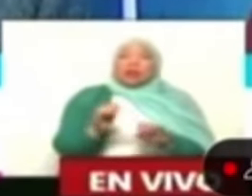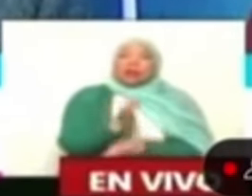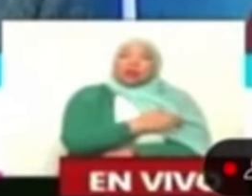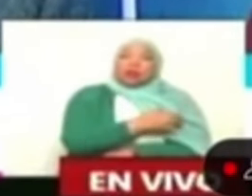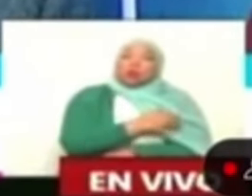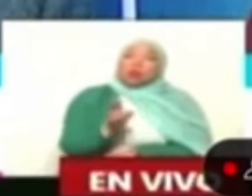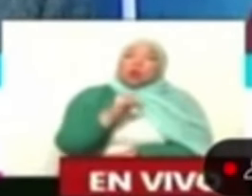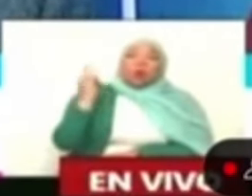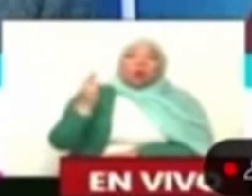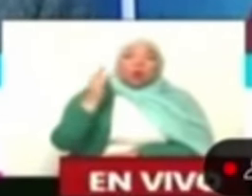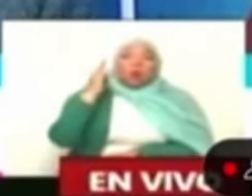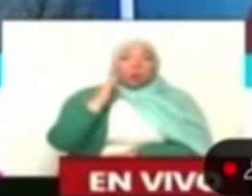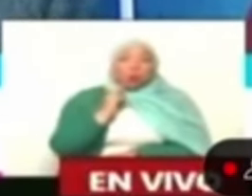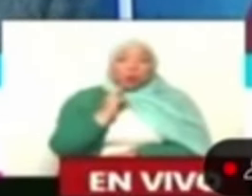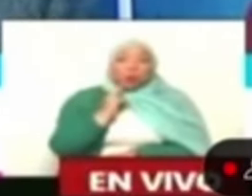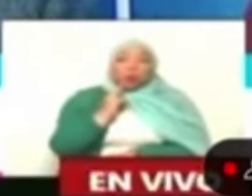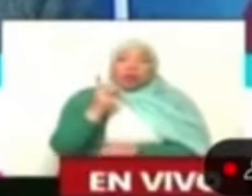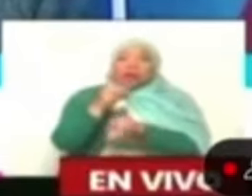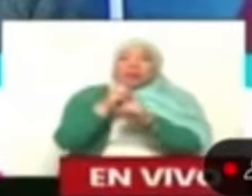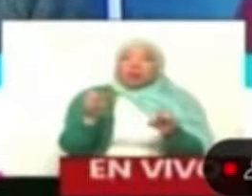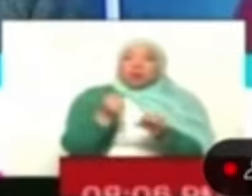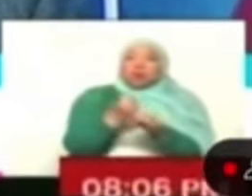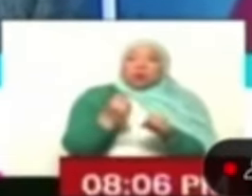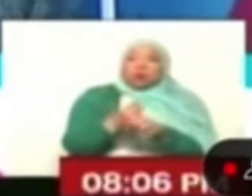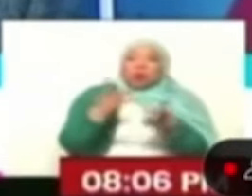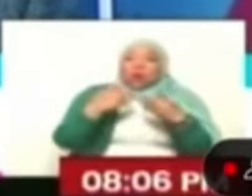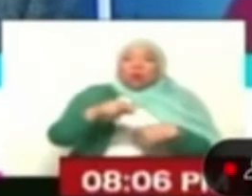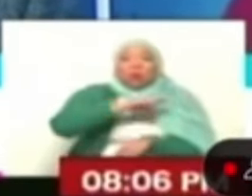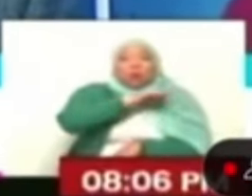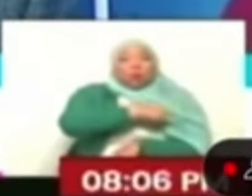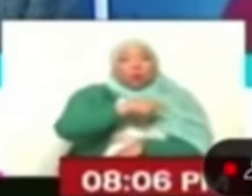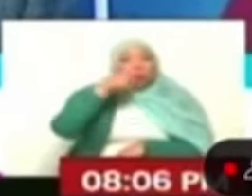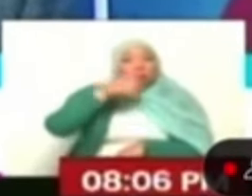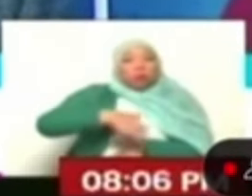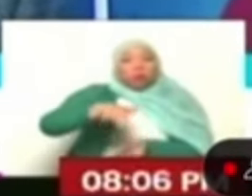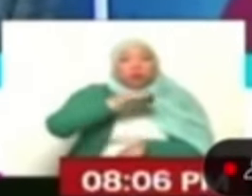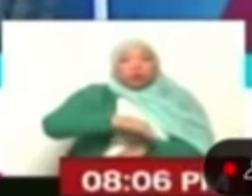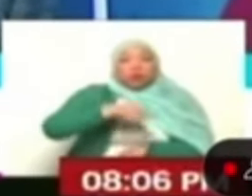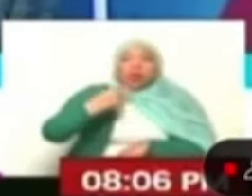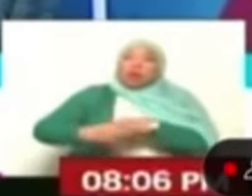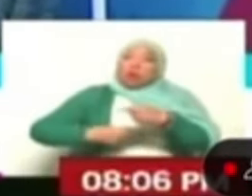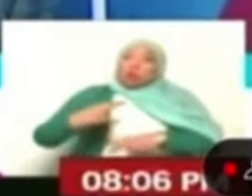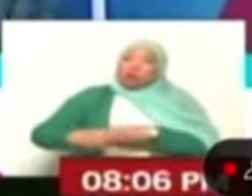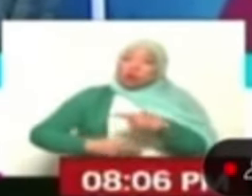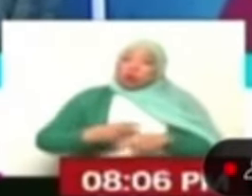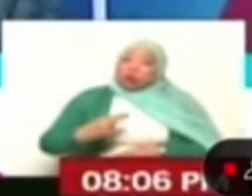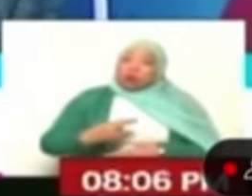fascista boliviana es dividir las fuerzas populares, socialistas y revolucionarias